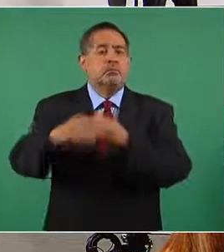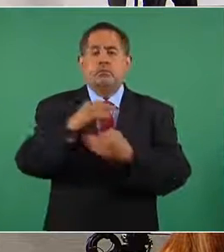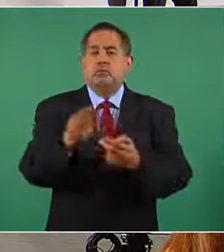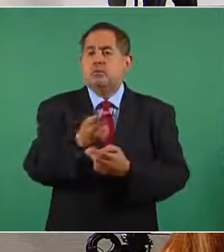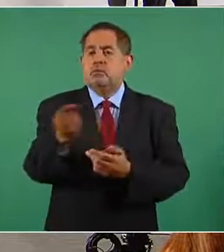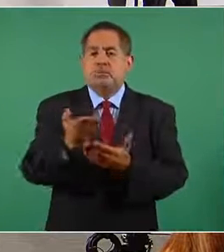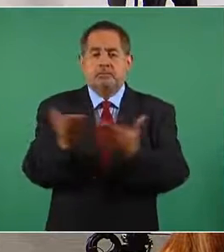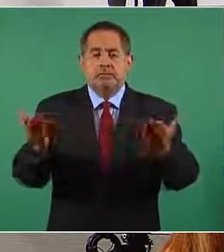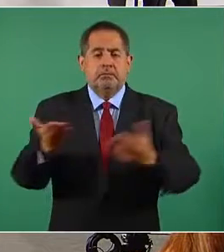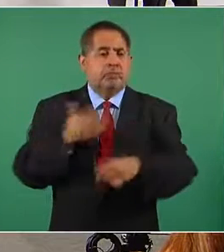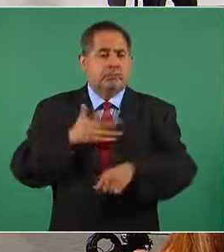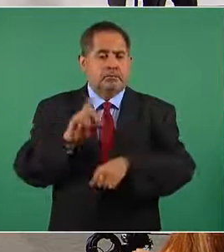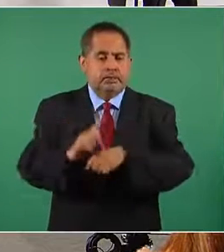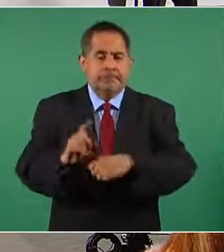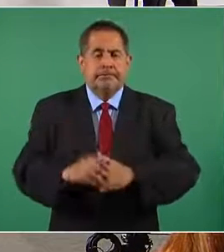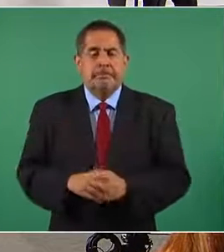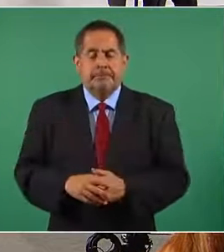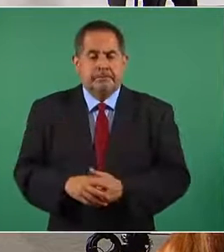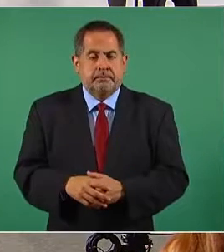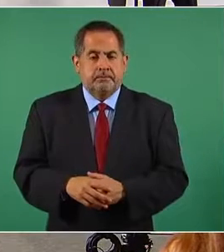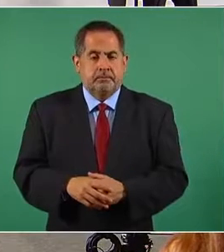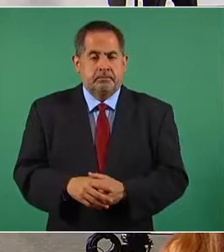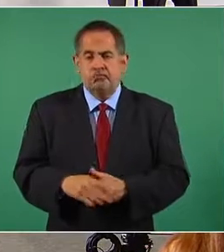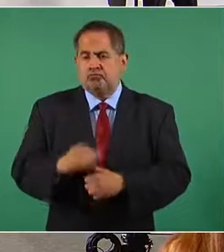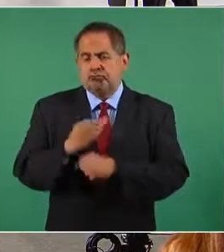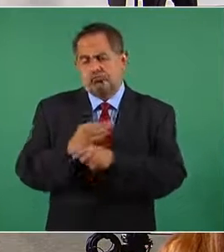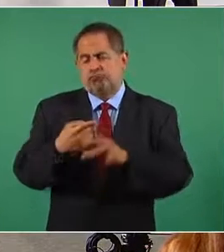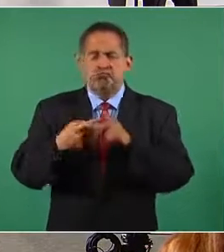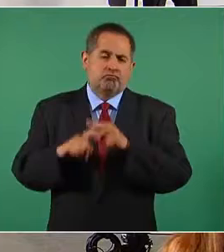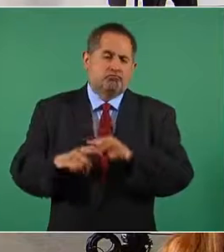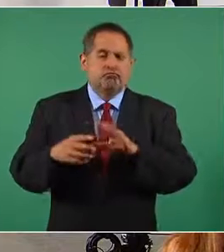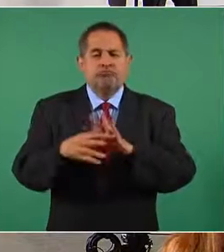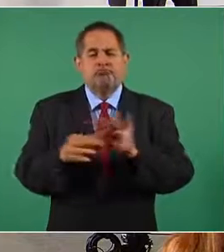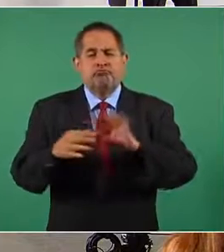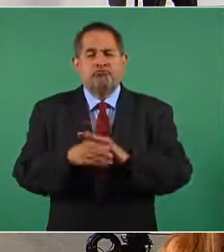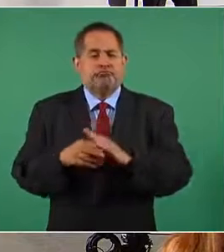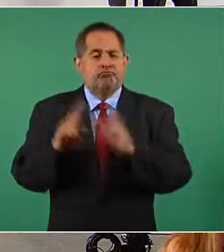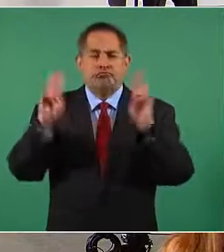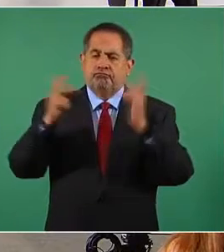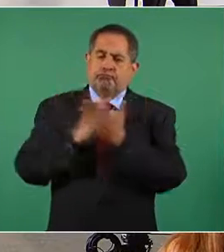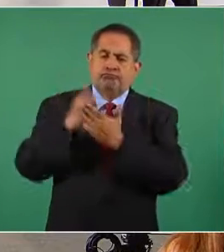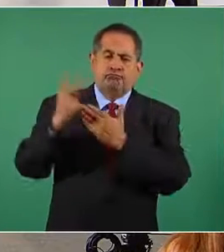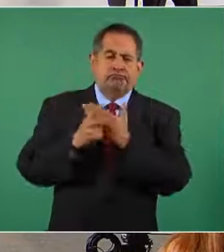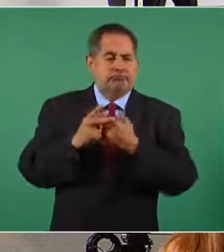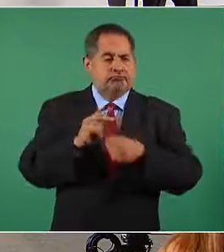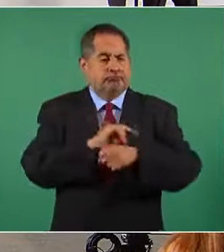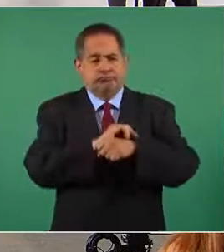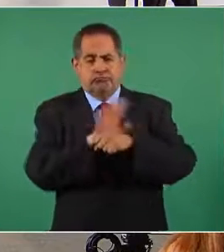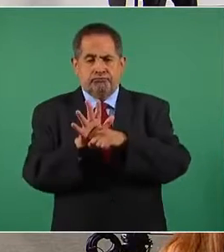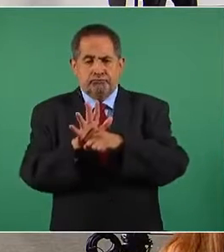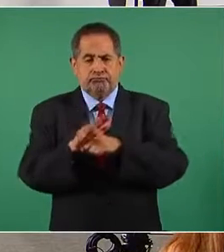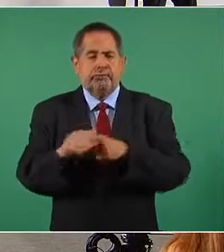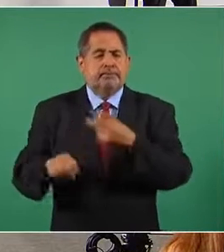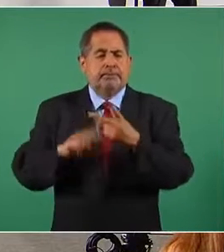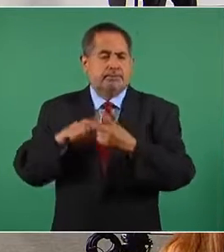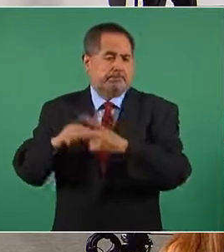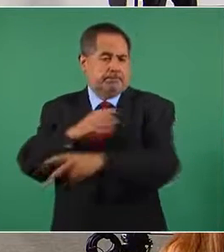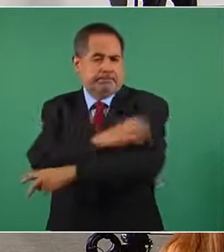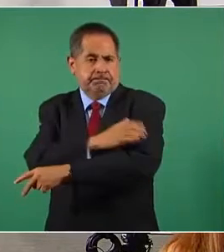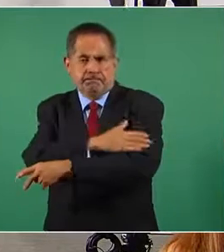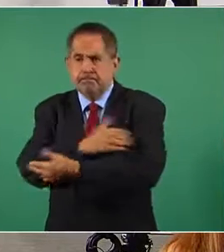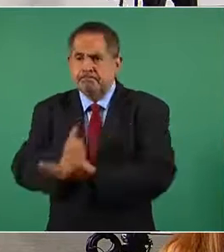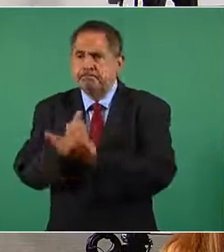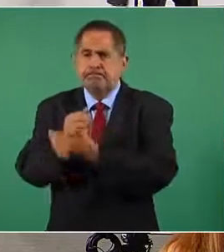ustedes. Vamos a comentar sobre el programa de vacunación COVID, el operativo Correcaminos, y